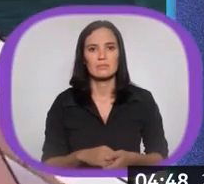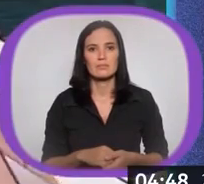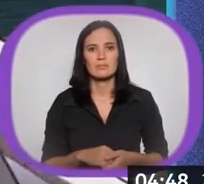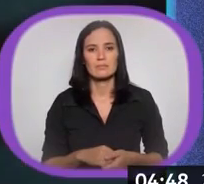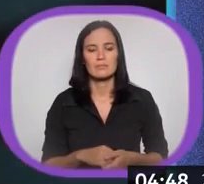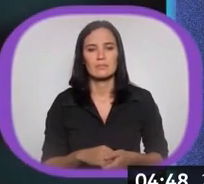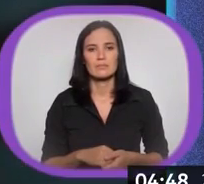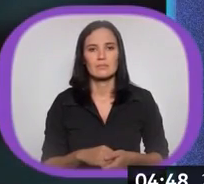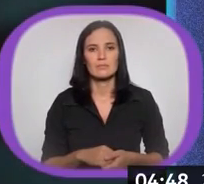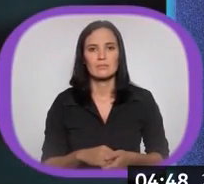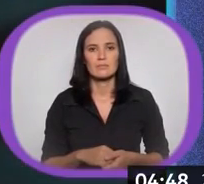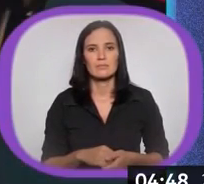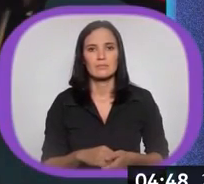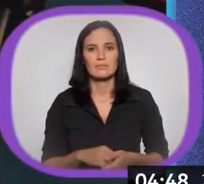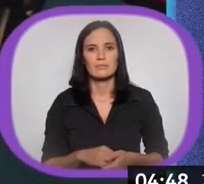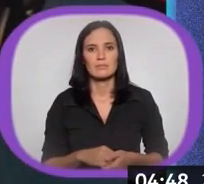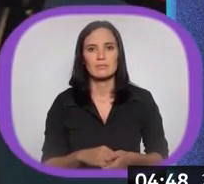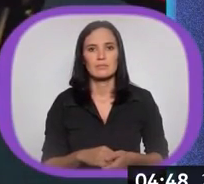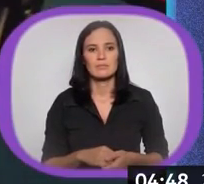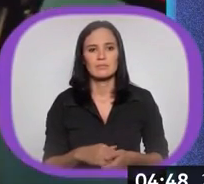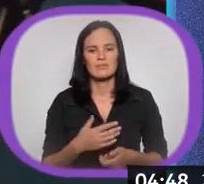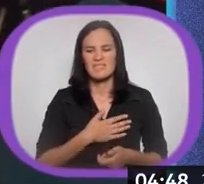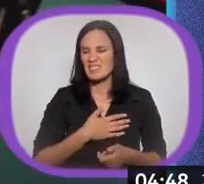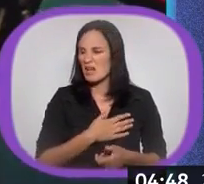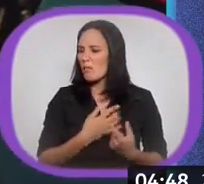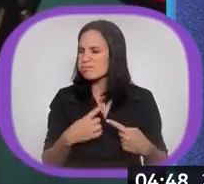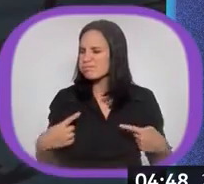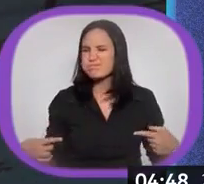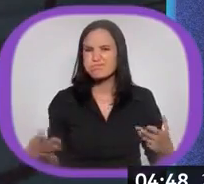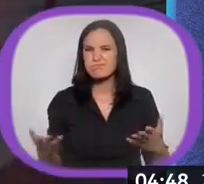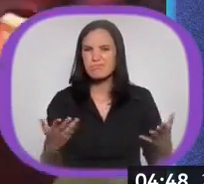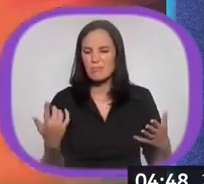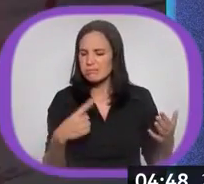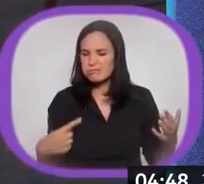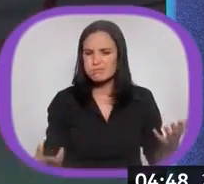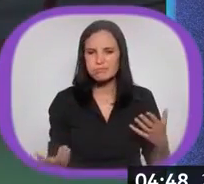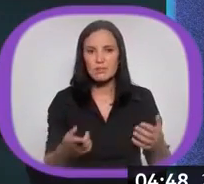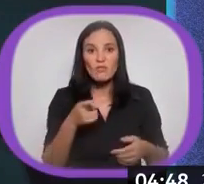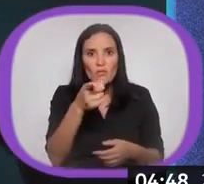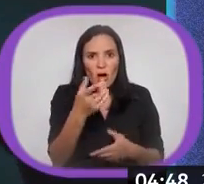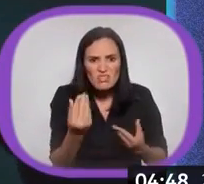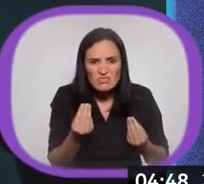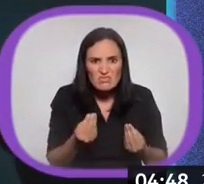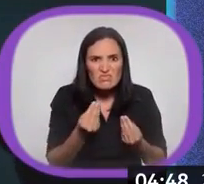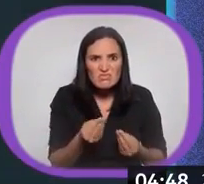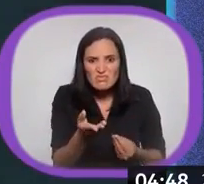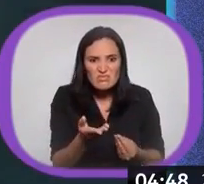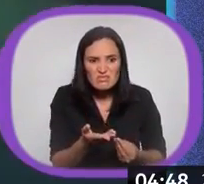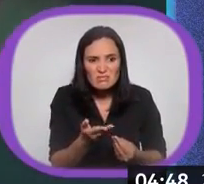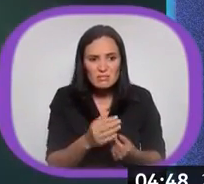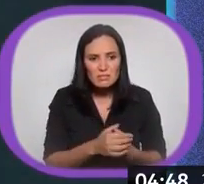detectada. Firma maximal detectada. ¿Qué me pasa? Rattrap, ¿qué estás haciendo?